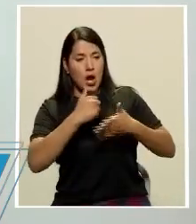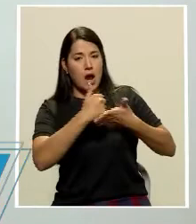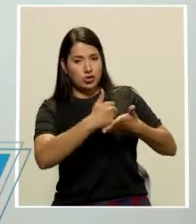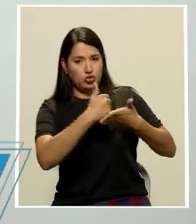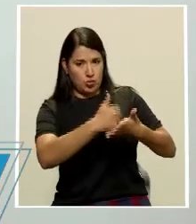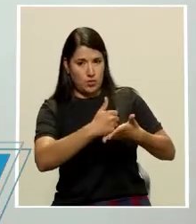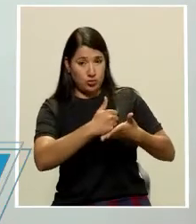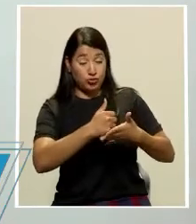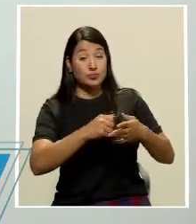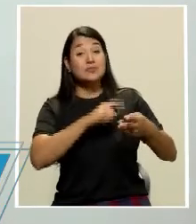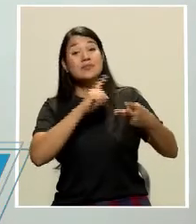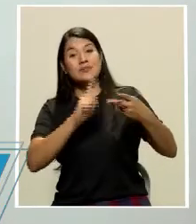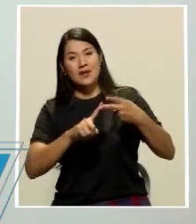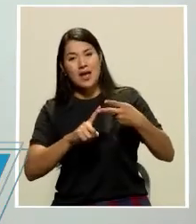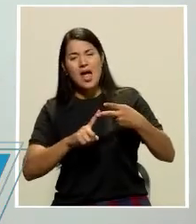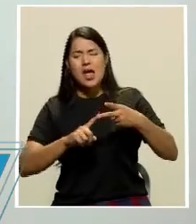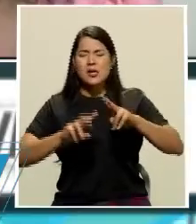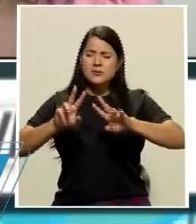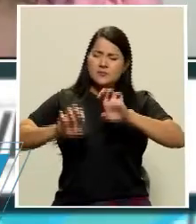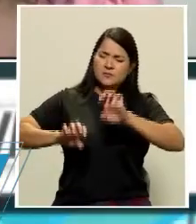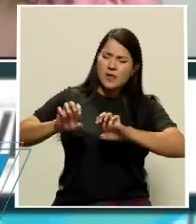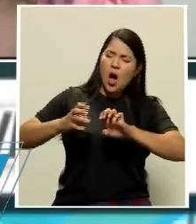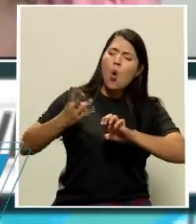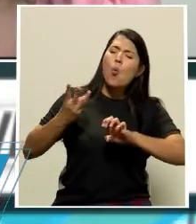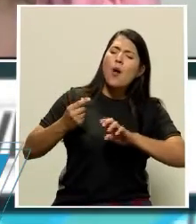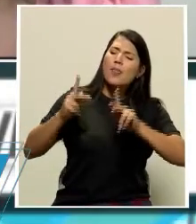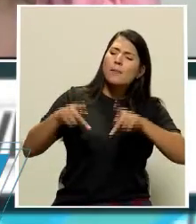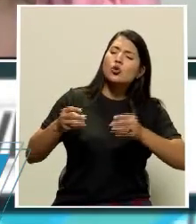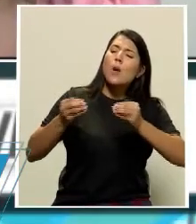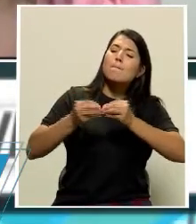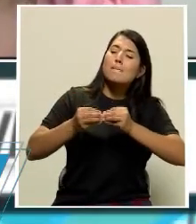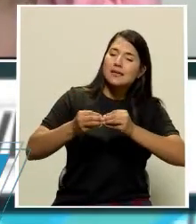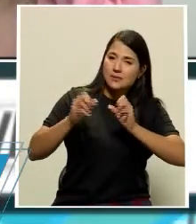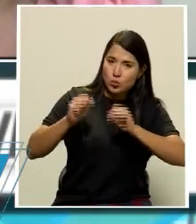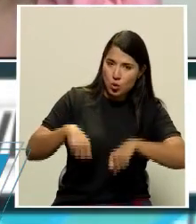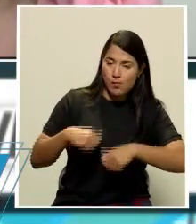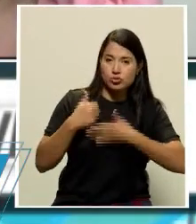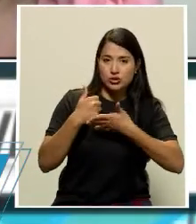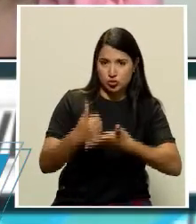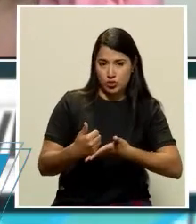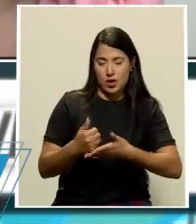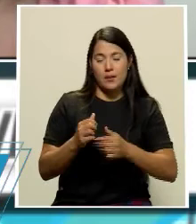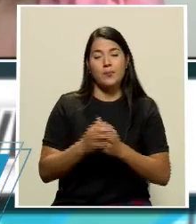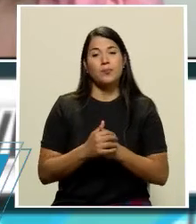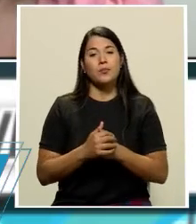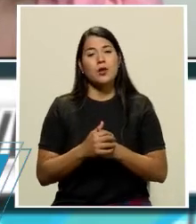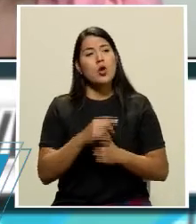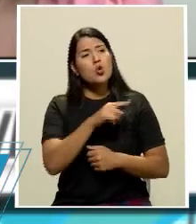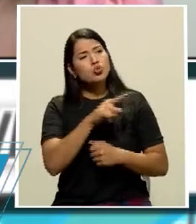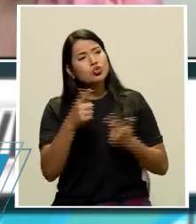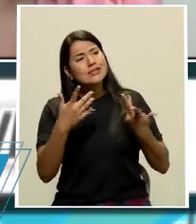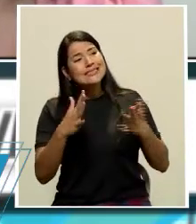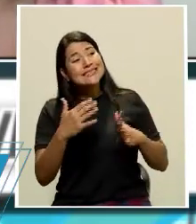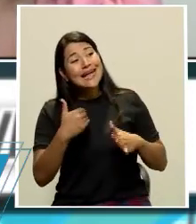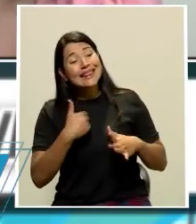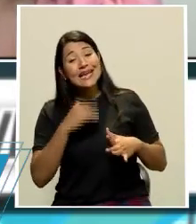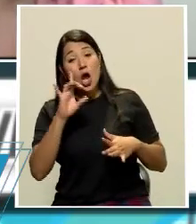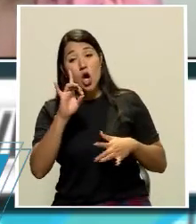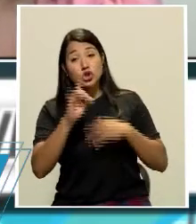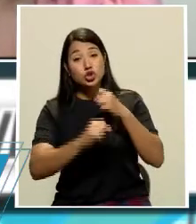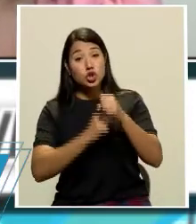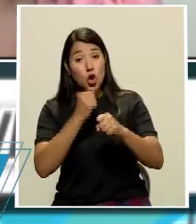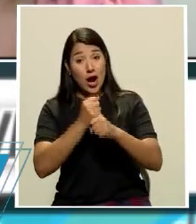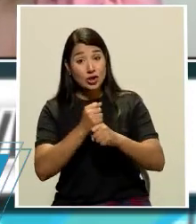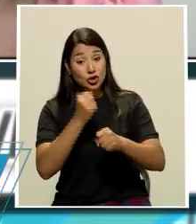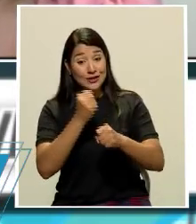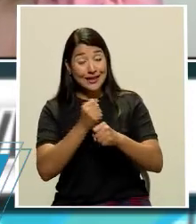podemos apoyarles en ese momento. Doña Francia, ya hace 8 años que están trabajando aquí en Costa Rica. ¿Cuál